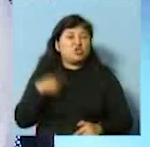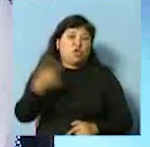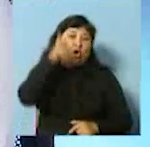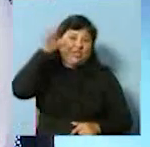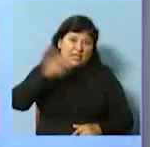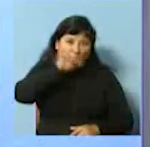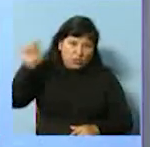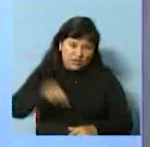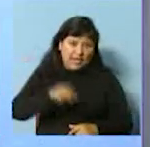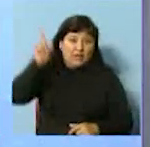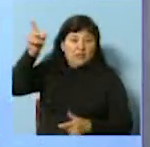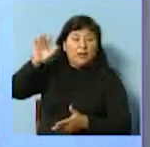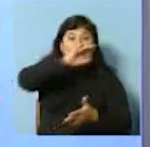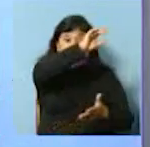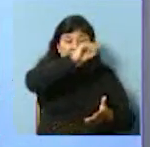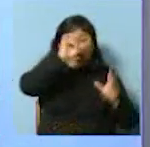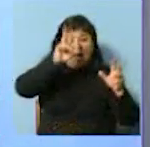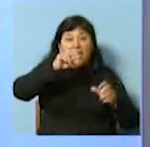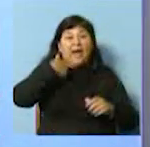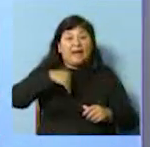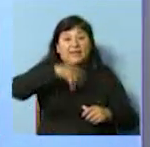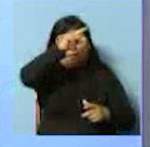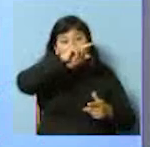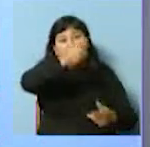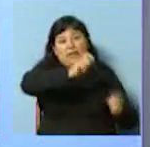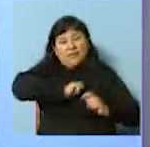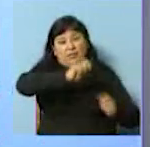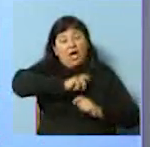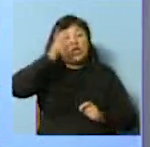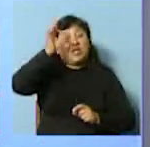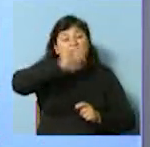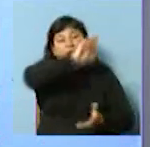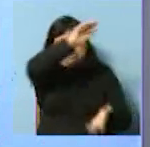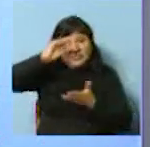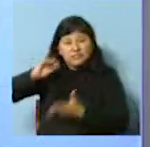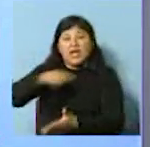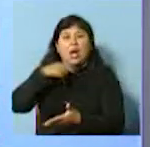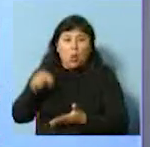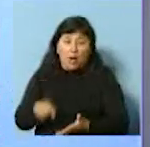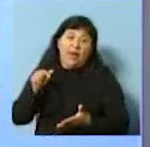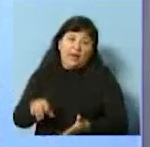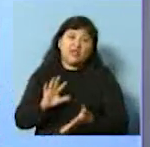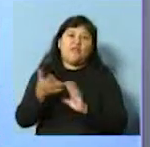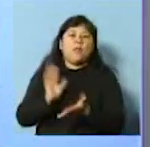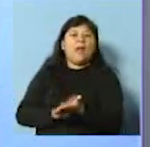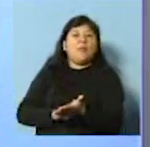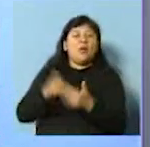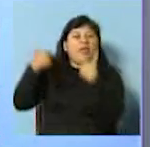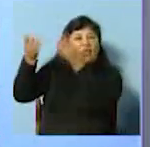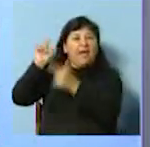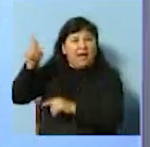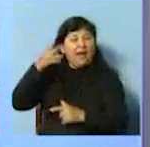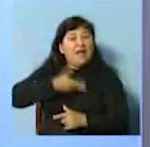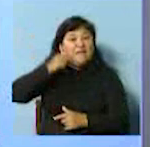viene de parte de la coparticipación y hoy está puesto como garantía nosotros creemos que además hay que terminar con los tarifazos retrotrayendo las